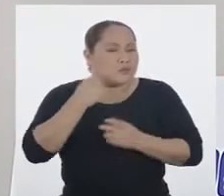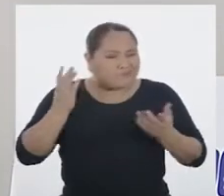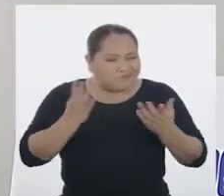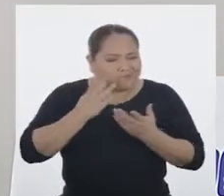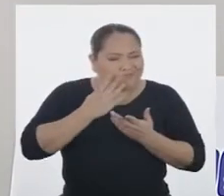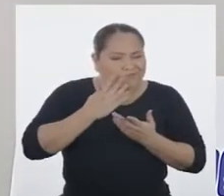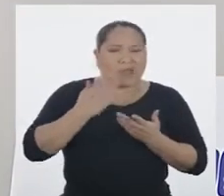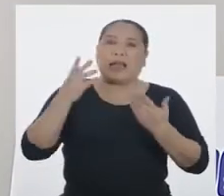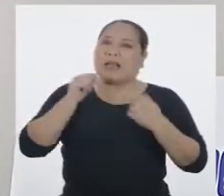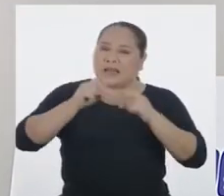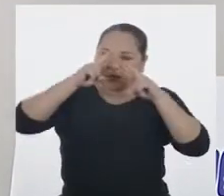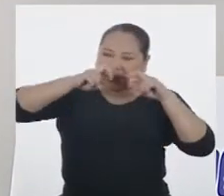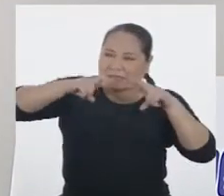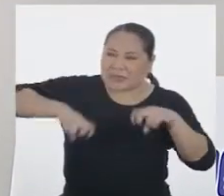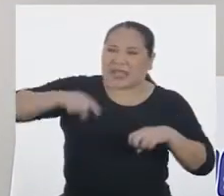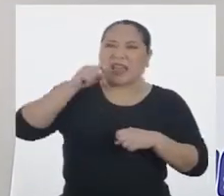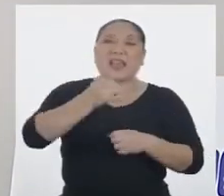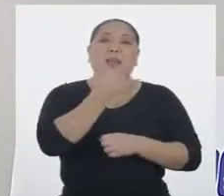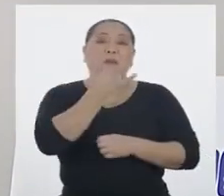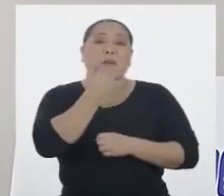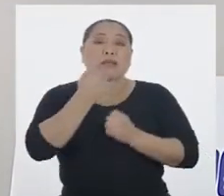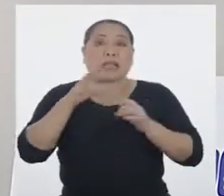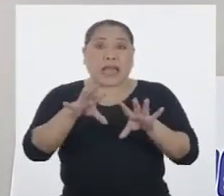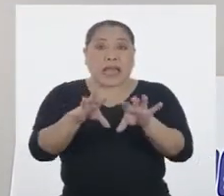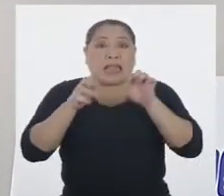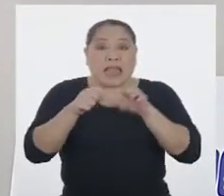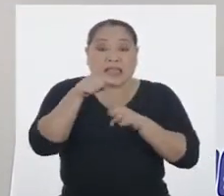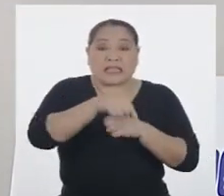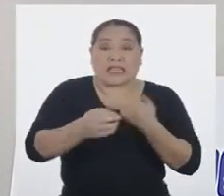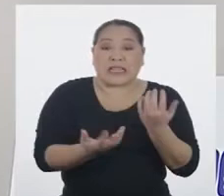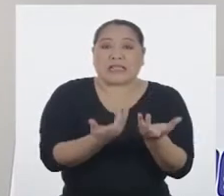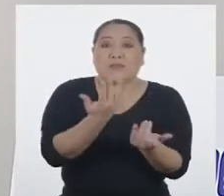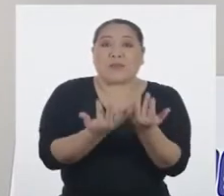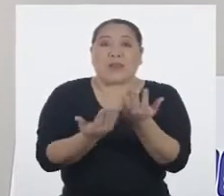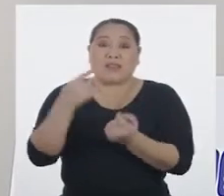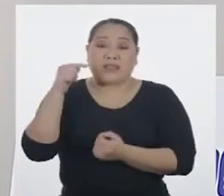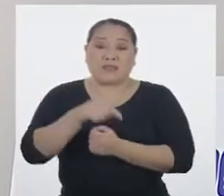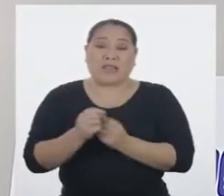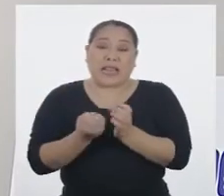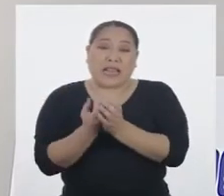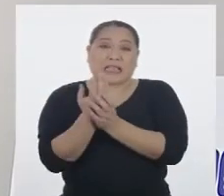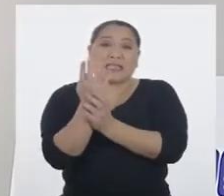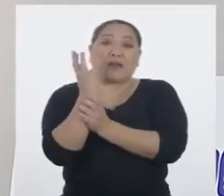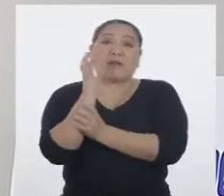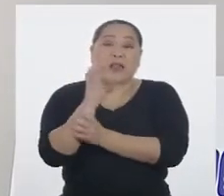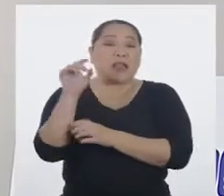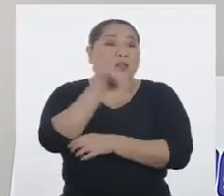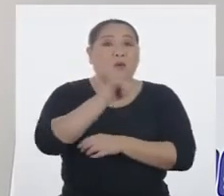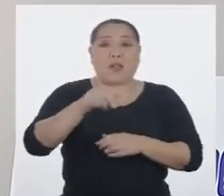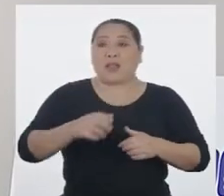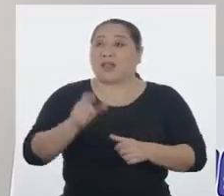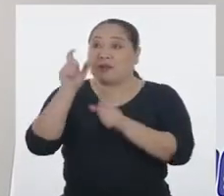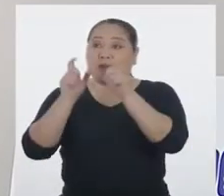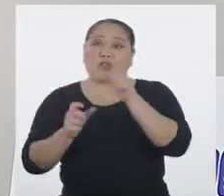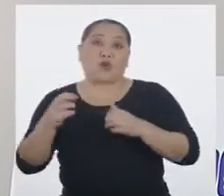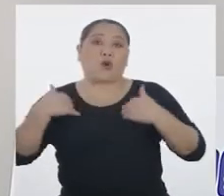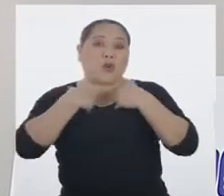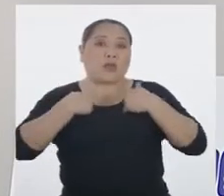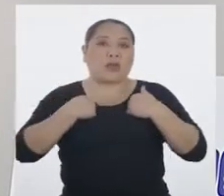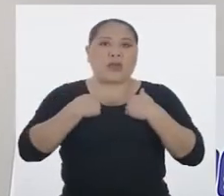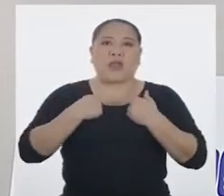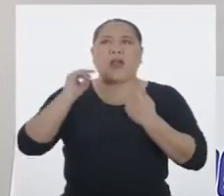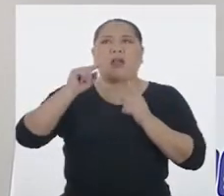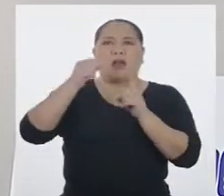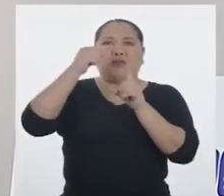me animé a investigar acerca de los efectos de las heladas sobre los cultivos. Las plantas, al igual que los seres vivos,